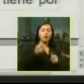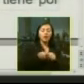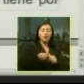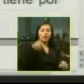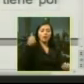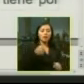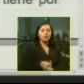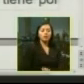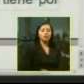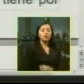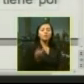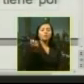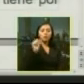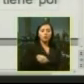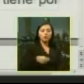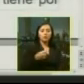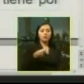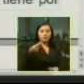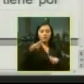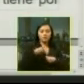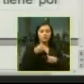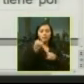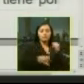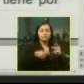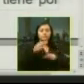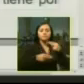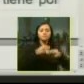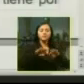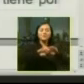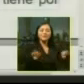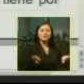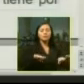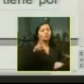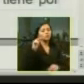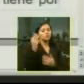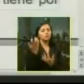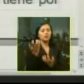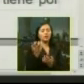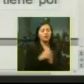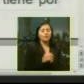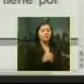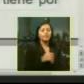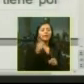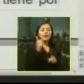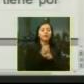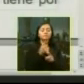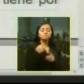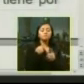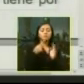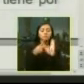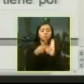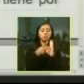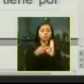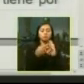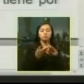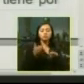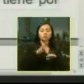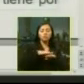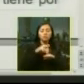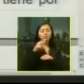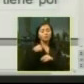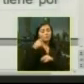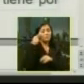larga podría traer consecuencias de separatismos, y eso es lo que no queremos. Entonces, este es mi punto, no debería